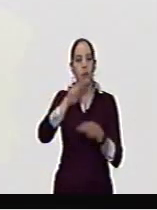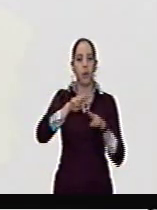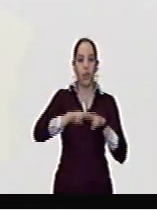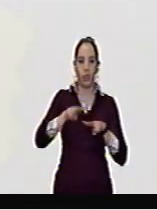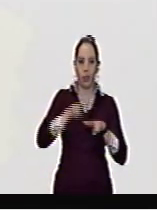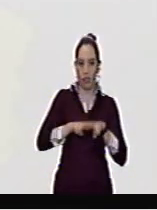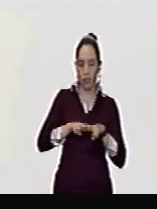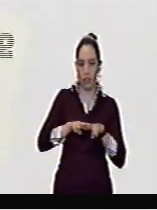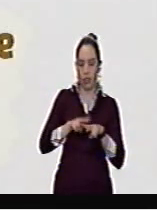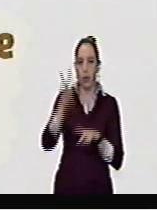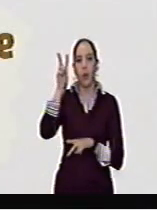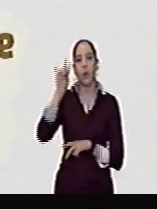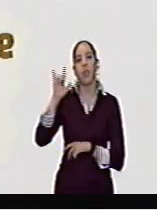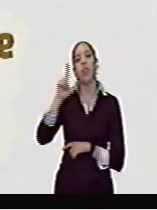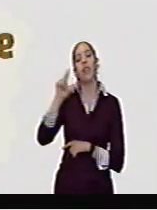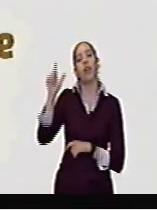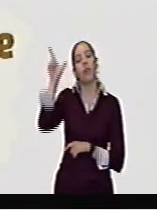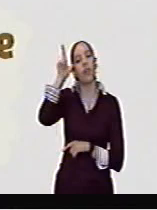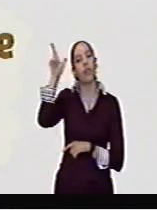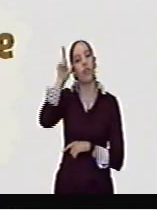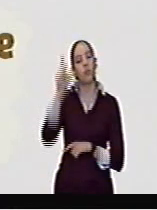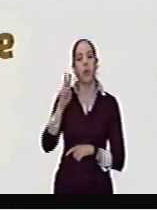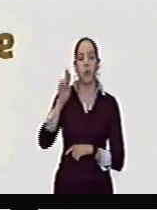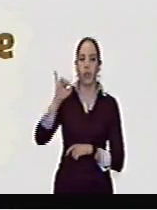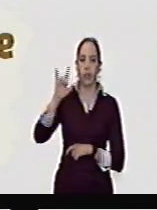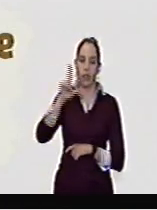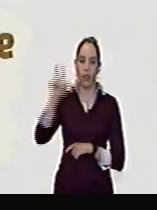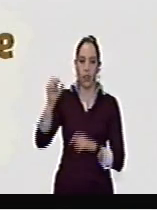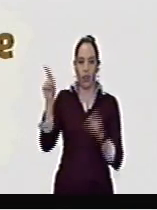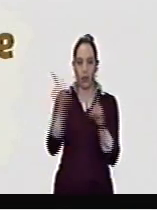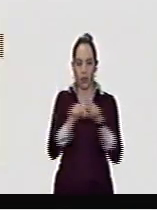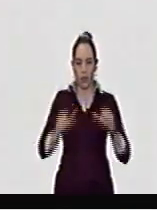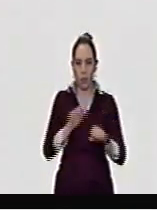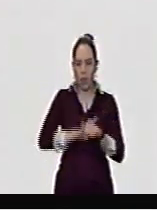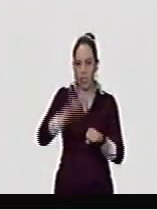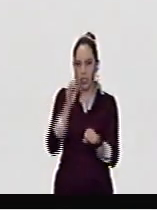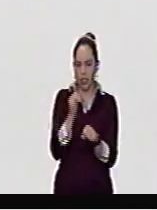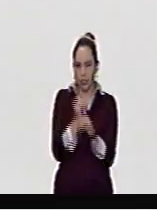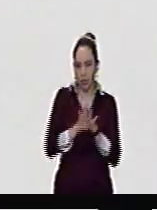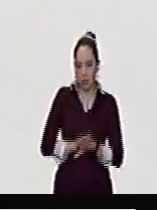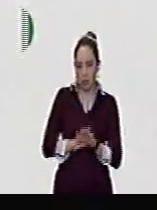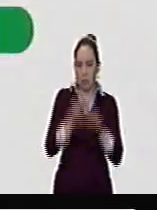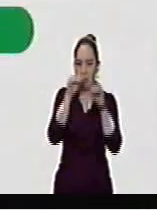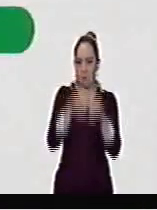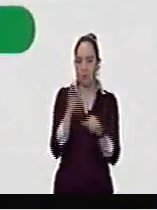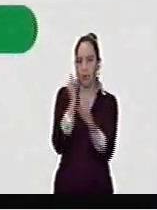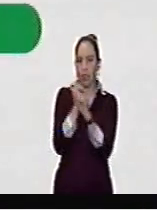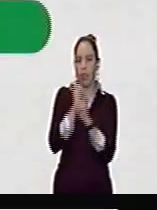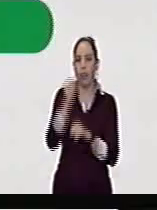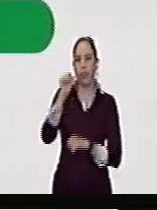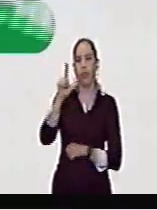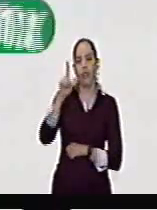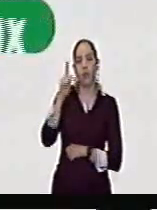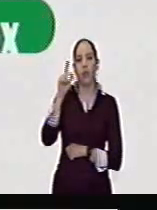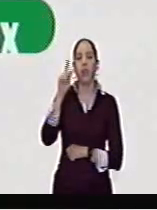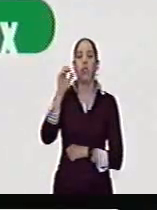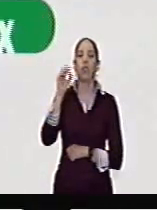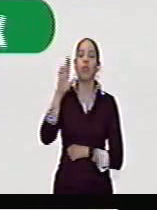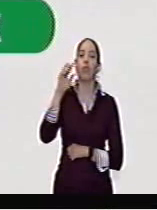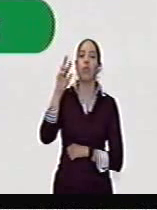Cedral, Vanegas, Villa de Guadalupe, Villa de La Paz. Para más información visita nuestra página oficial